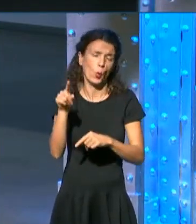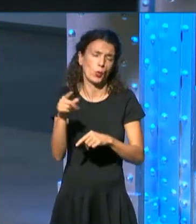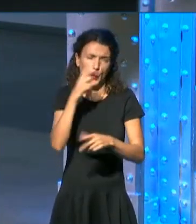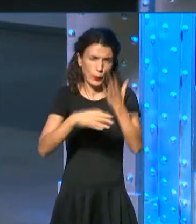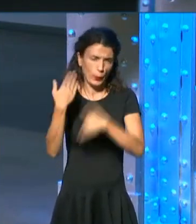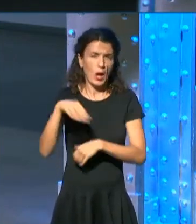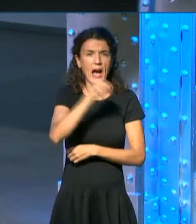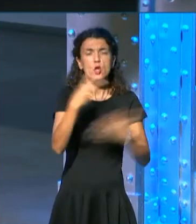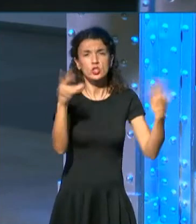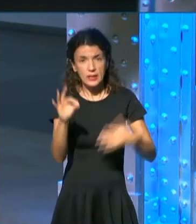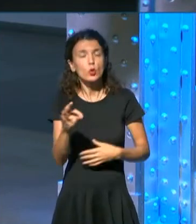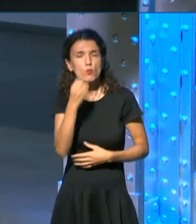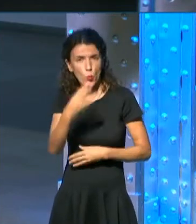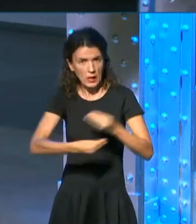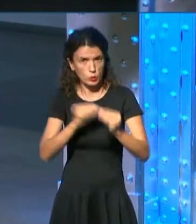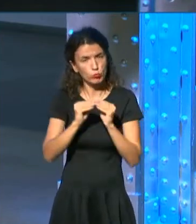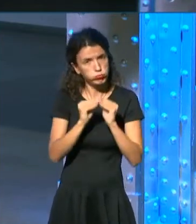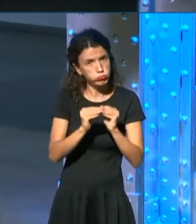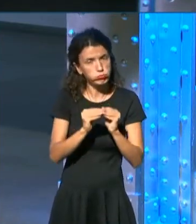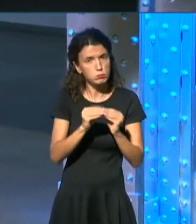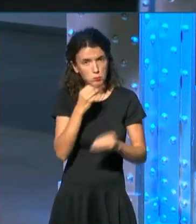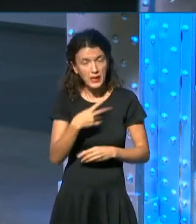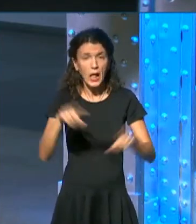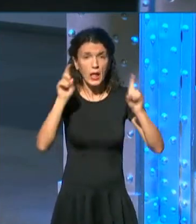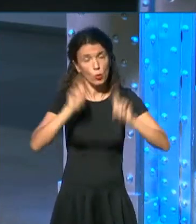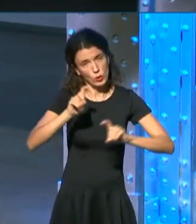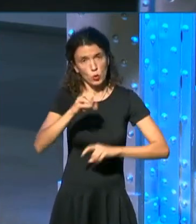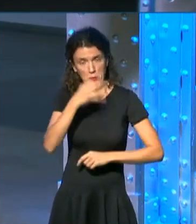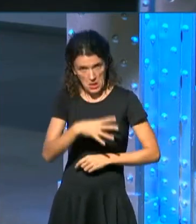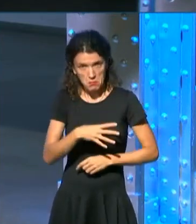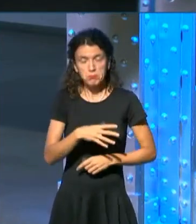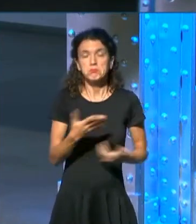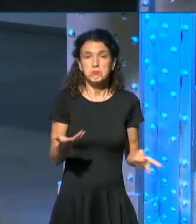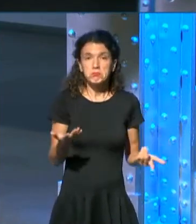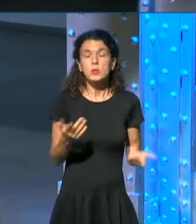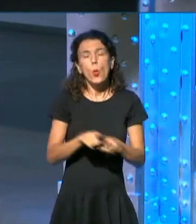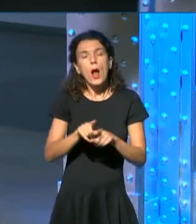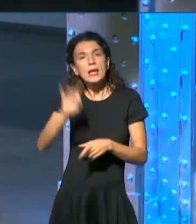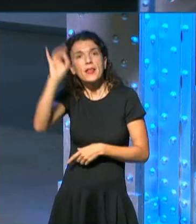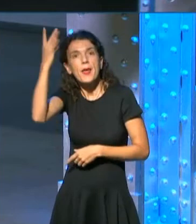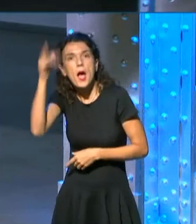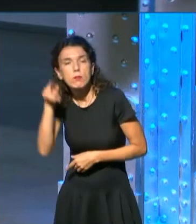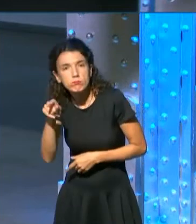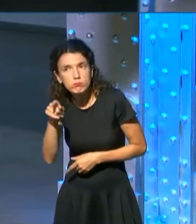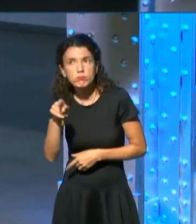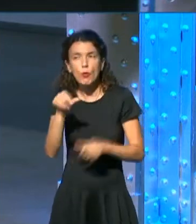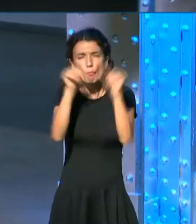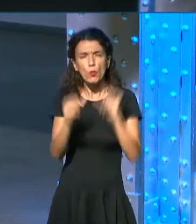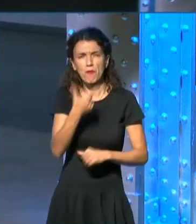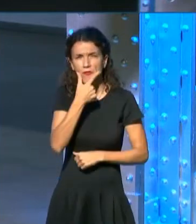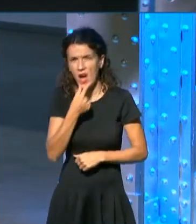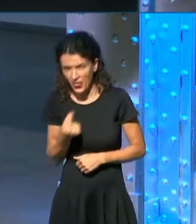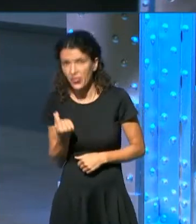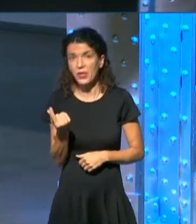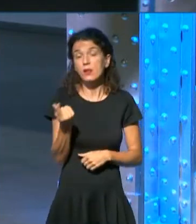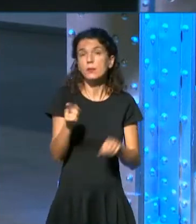los años 70, pero está muy bien hecho, es educativo y da una idea de una forma muy sencilla de lo que